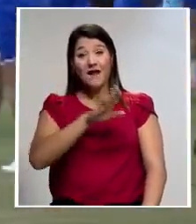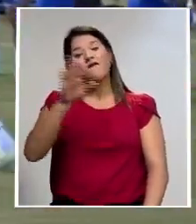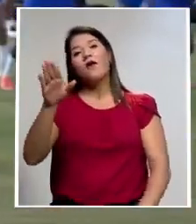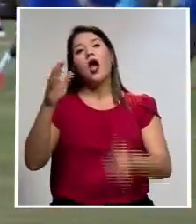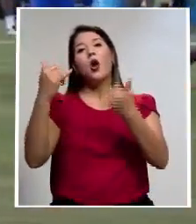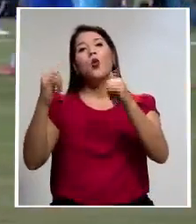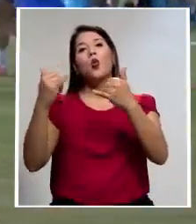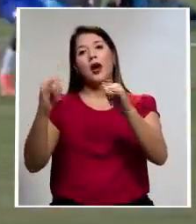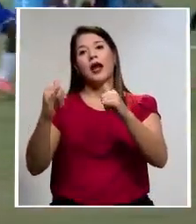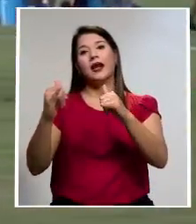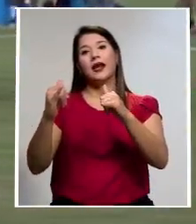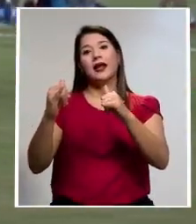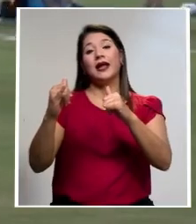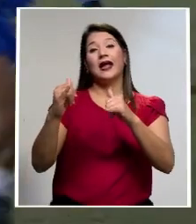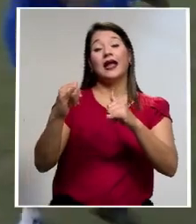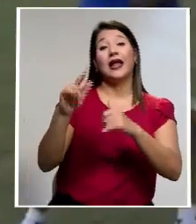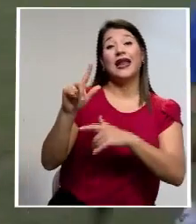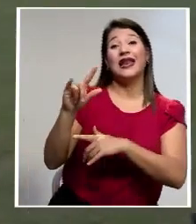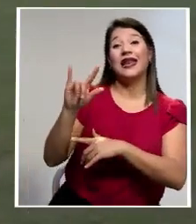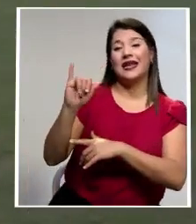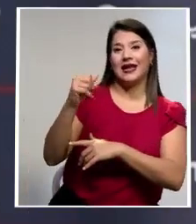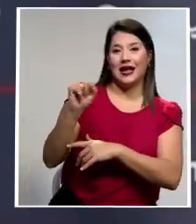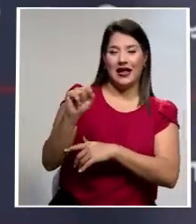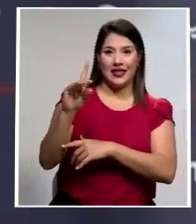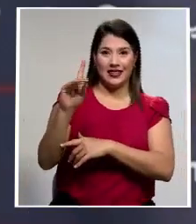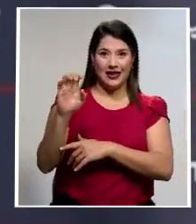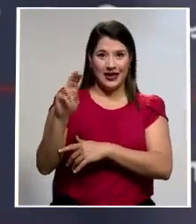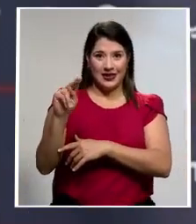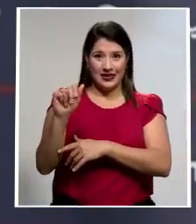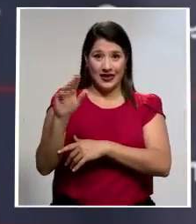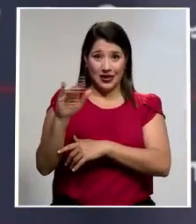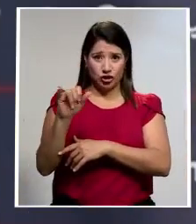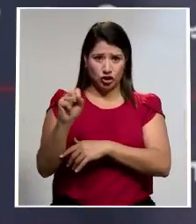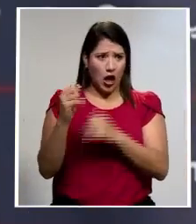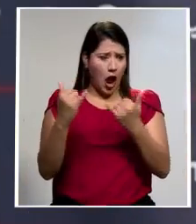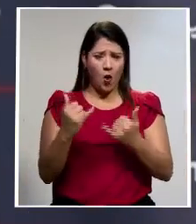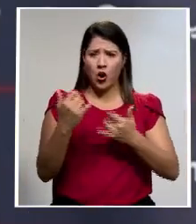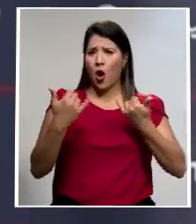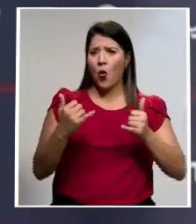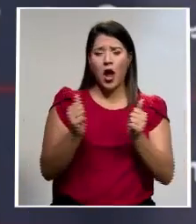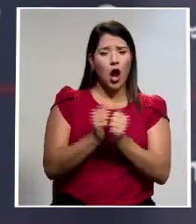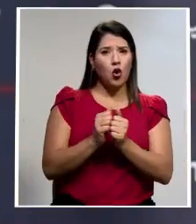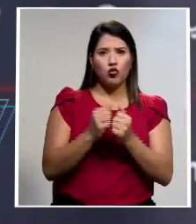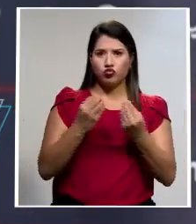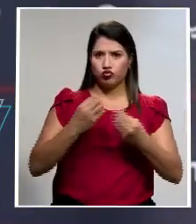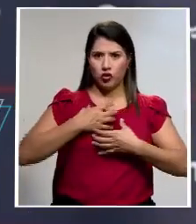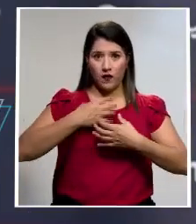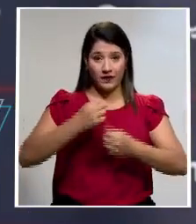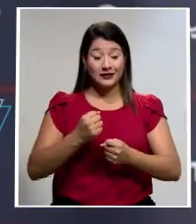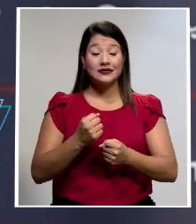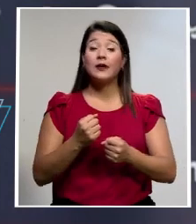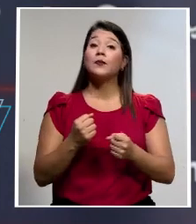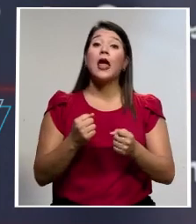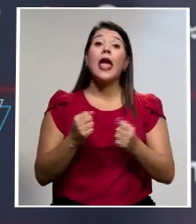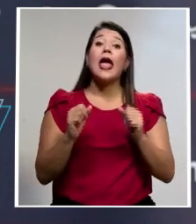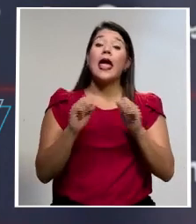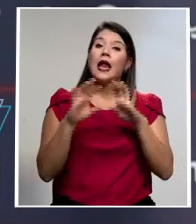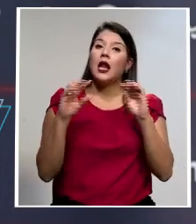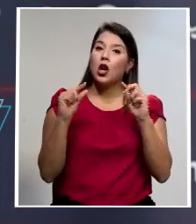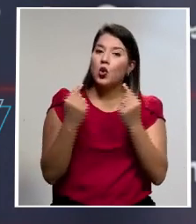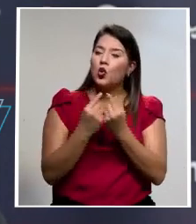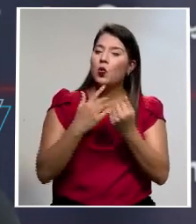un puesto en la actual competición. Con mucha confianza, el grupo me ha respaldado bastante.